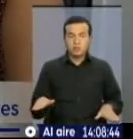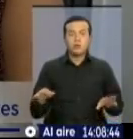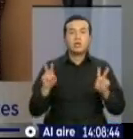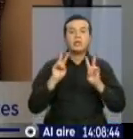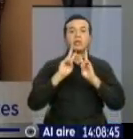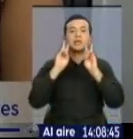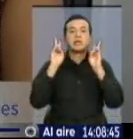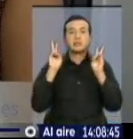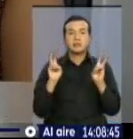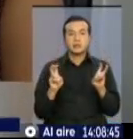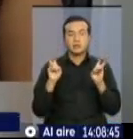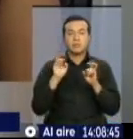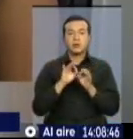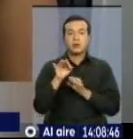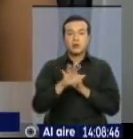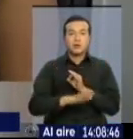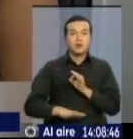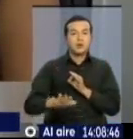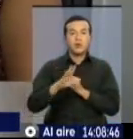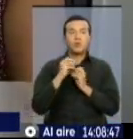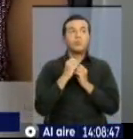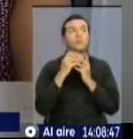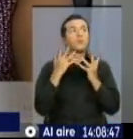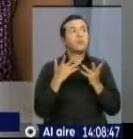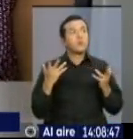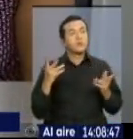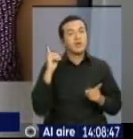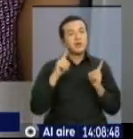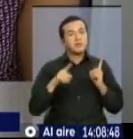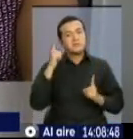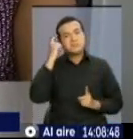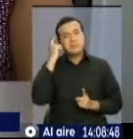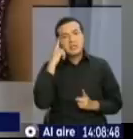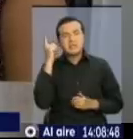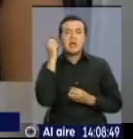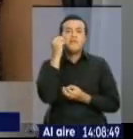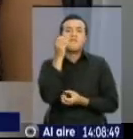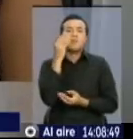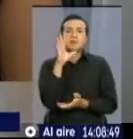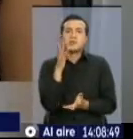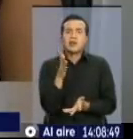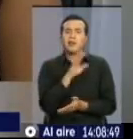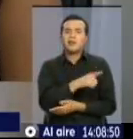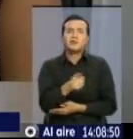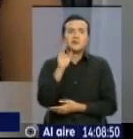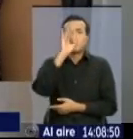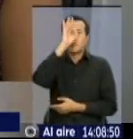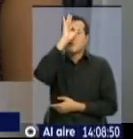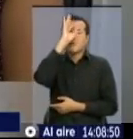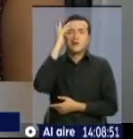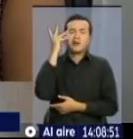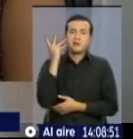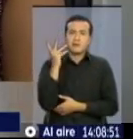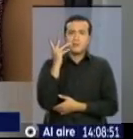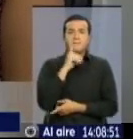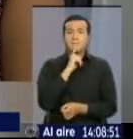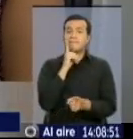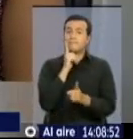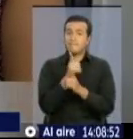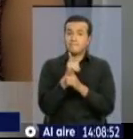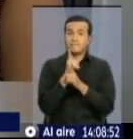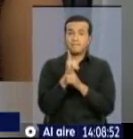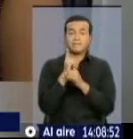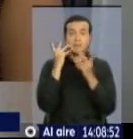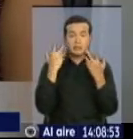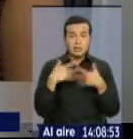todo al ámbito rural, porque muchas de las veces porque no llega la información no saben cómo proceder en estos casos. Y justamente dentro de